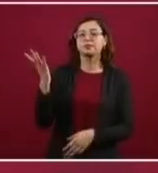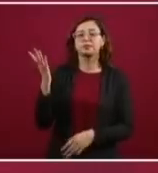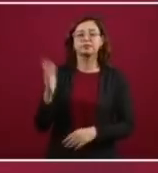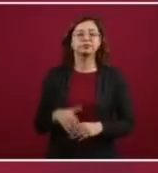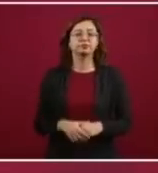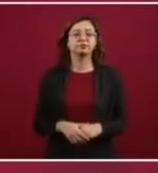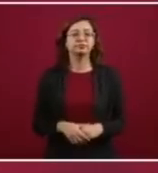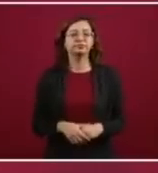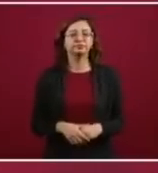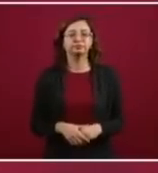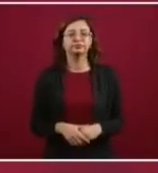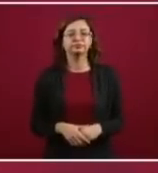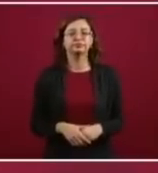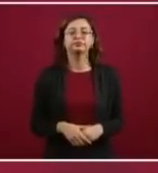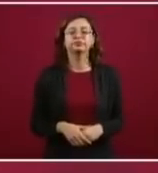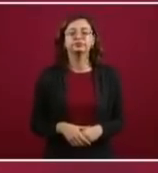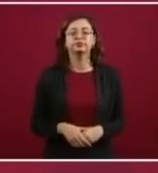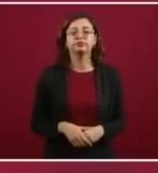Porque